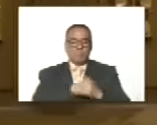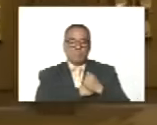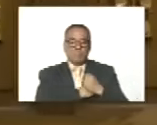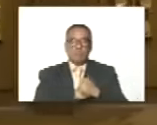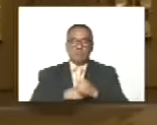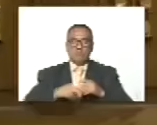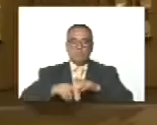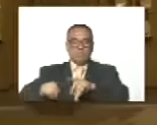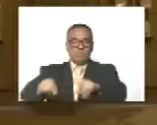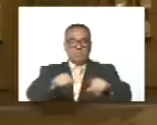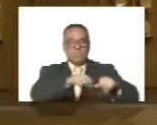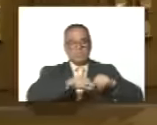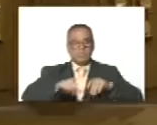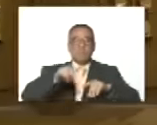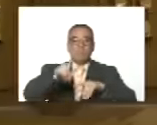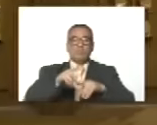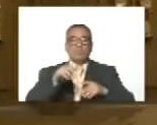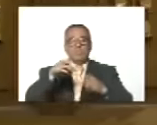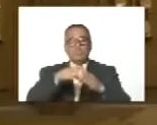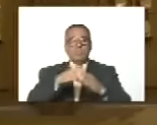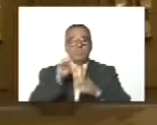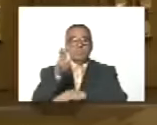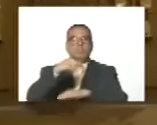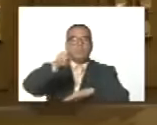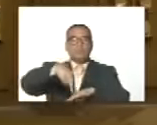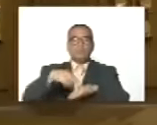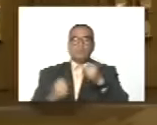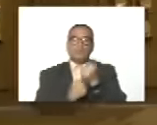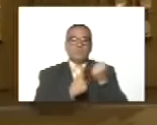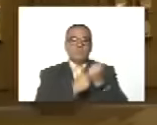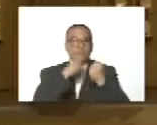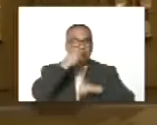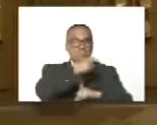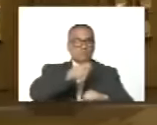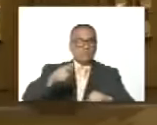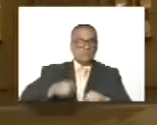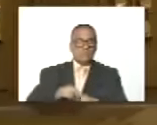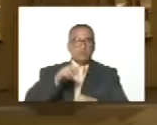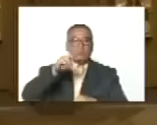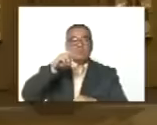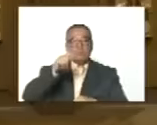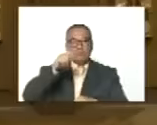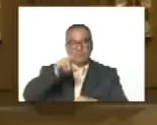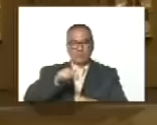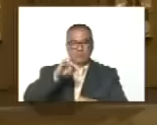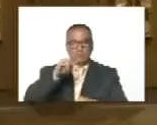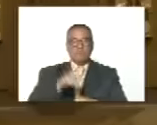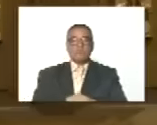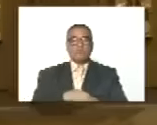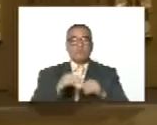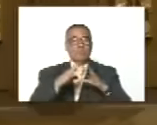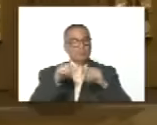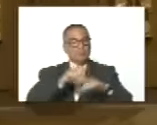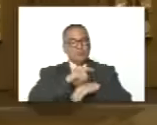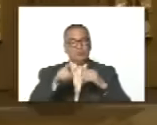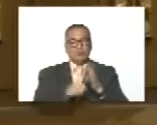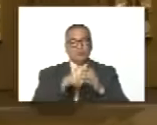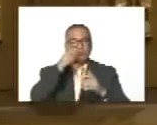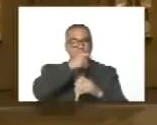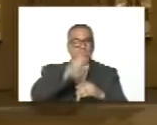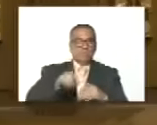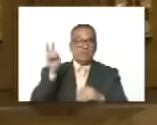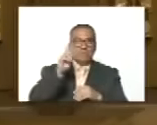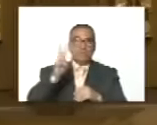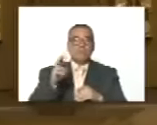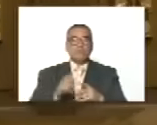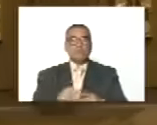la tierra. Desde este Parlamento damos todo el apoyo al pueblo desde este Parlamento damos total apoyo del pueblo de